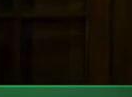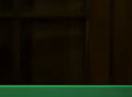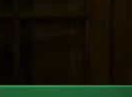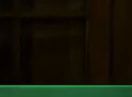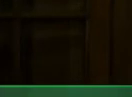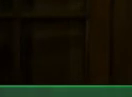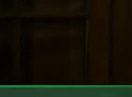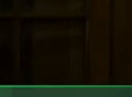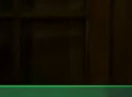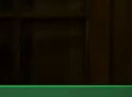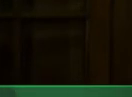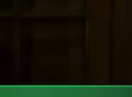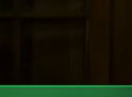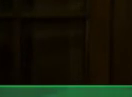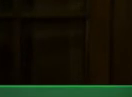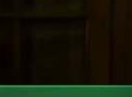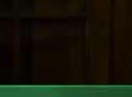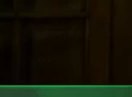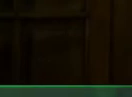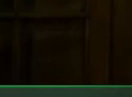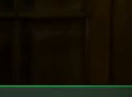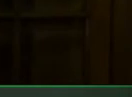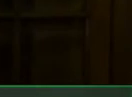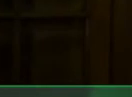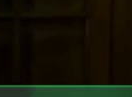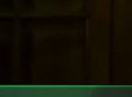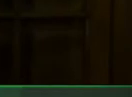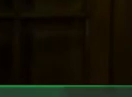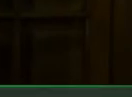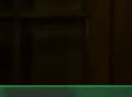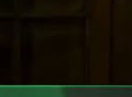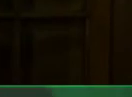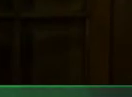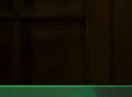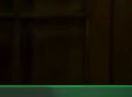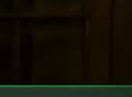técnicamente no estaría aprobado porque los votos nuestros son imprescindibles. Lo que vamos a proponer es